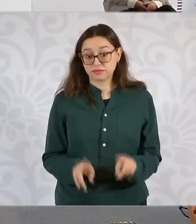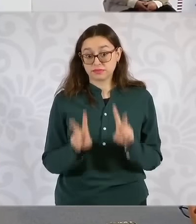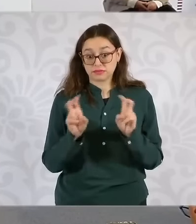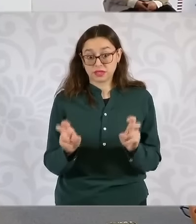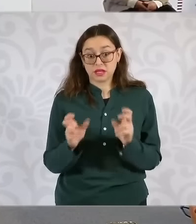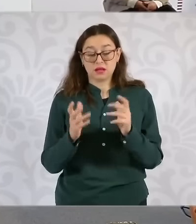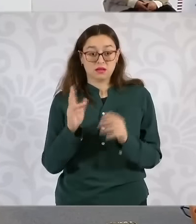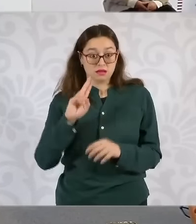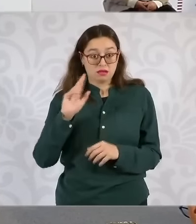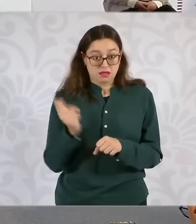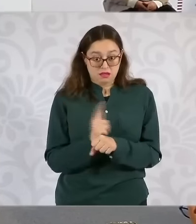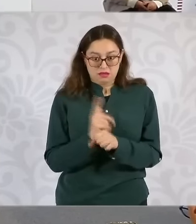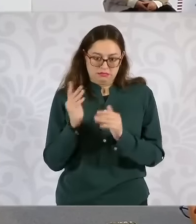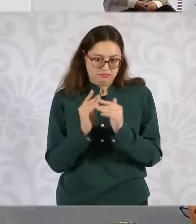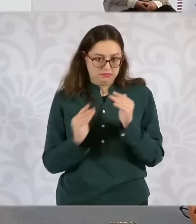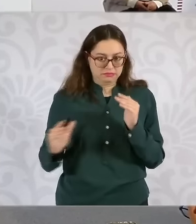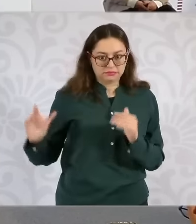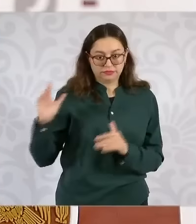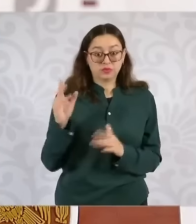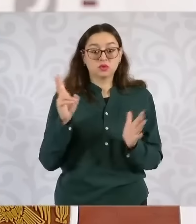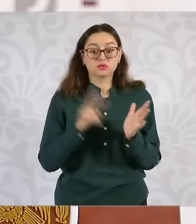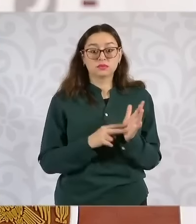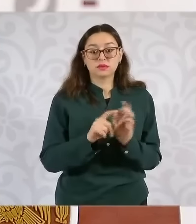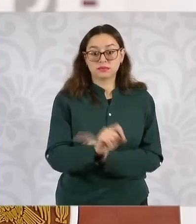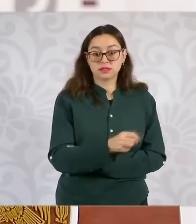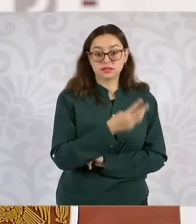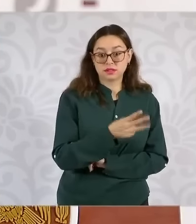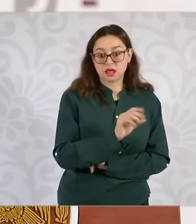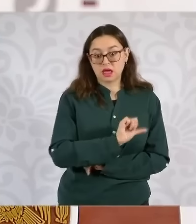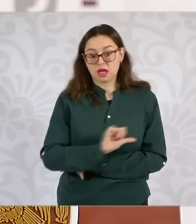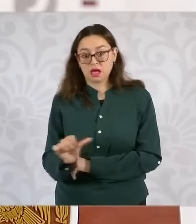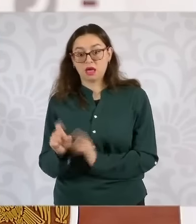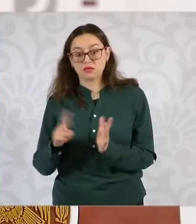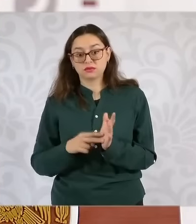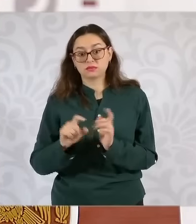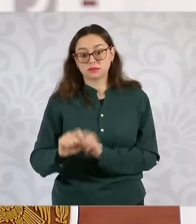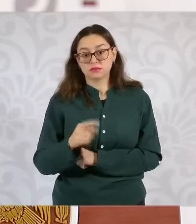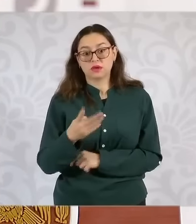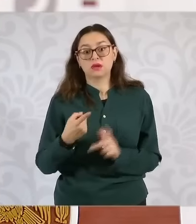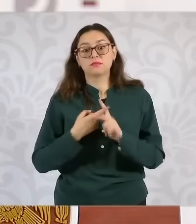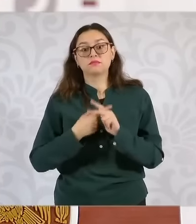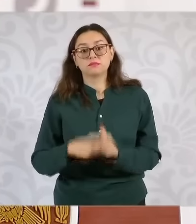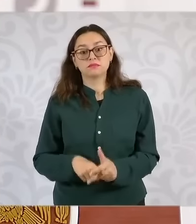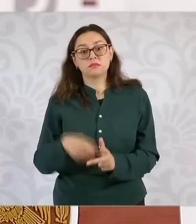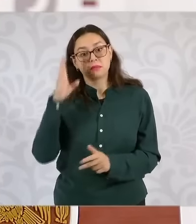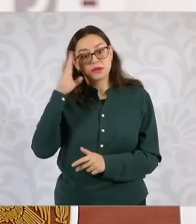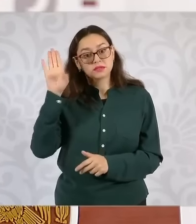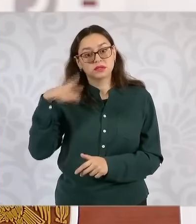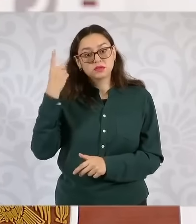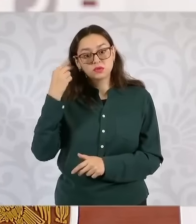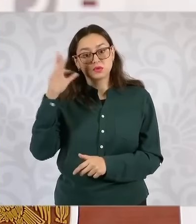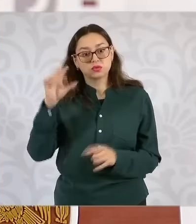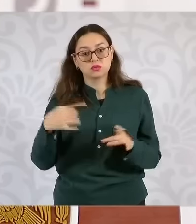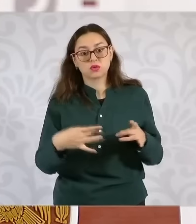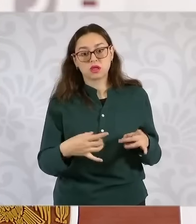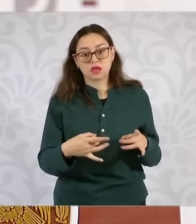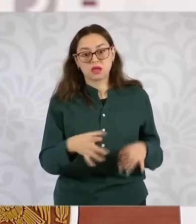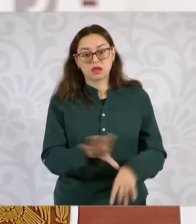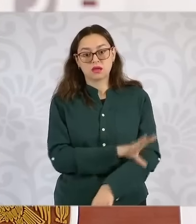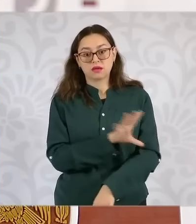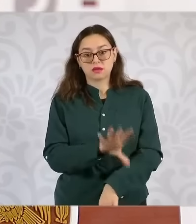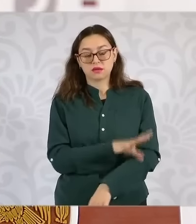del 2023 al 2024, iniciamos la maestría y doctorado en semiconductores, maestría y doctorado